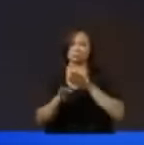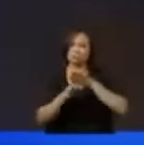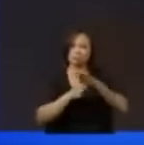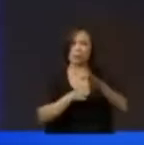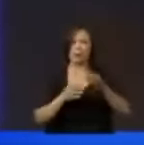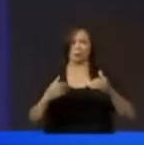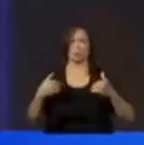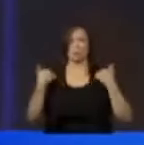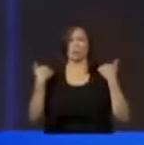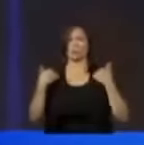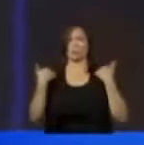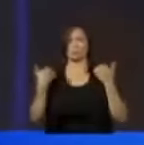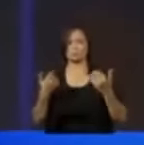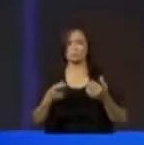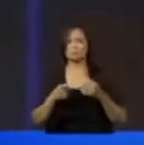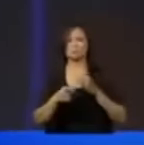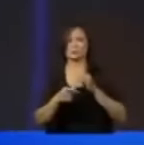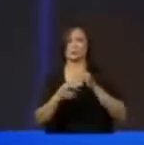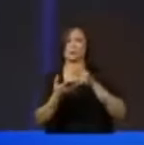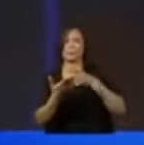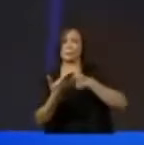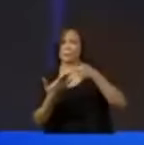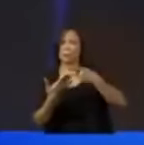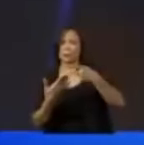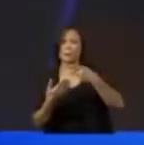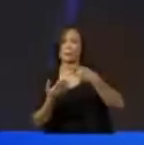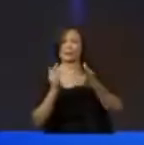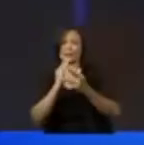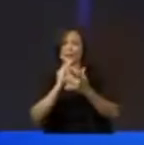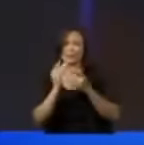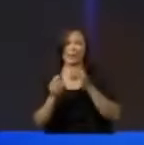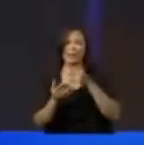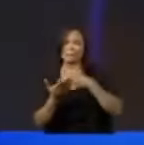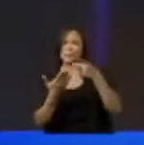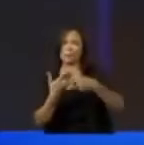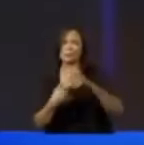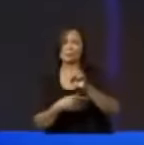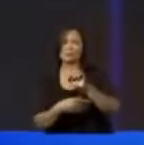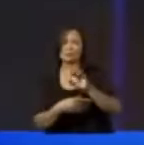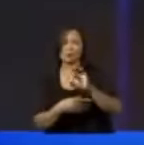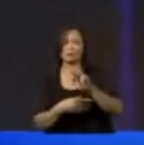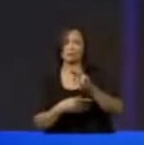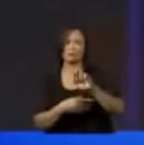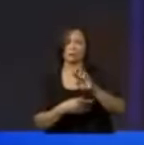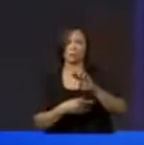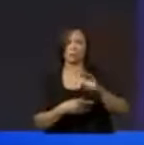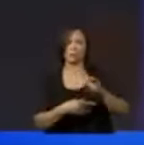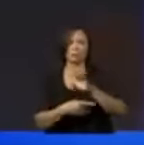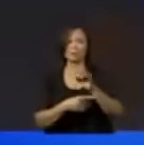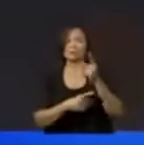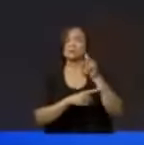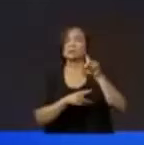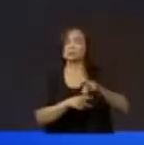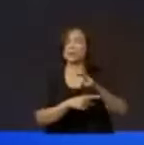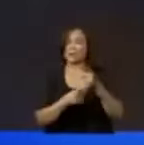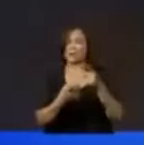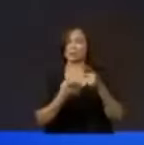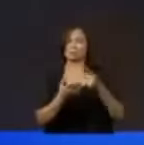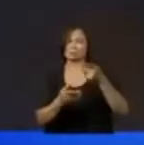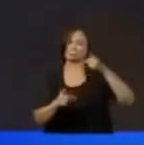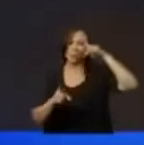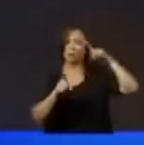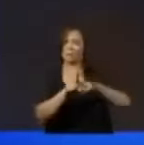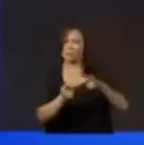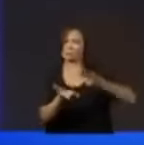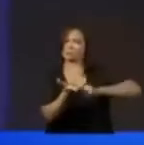a nuestros jóvenes en programación digital y que podamos aprovechar ese gran mercado. Pero hay que hacer un